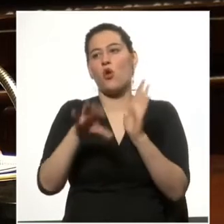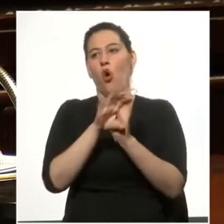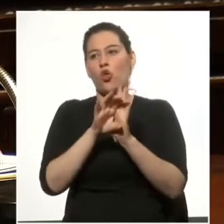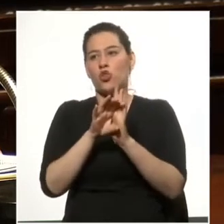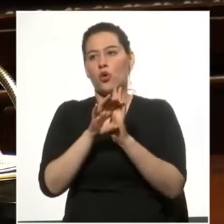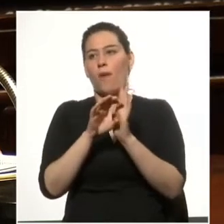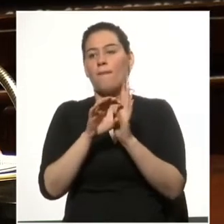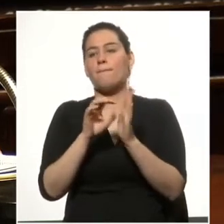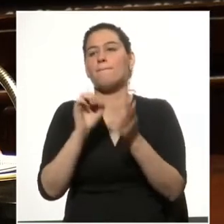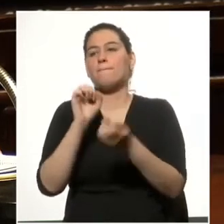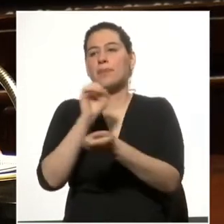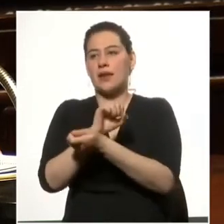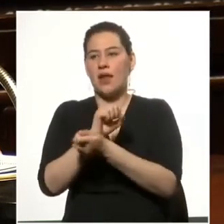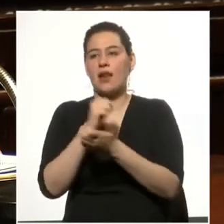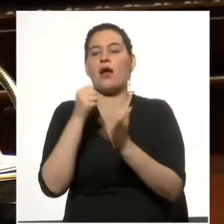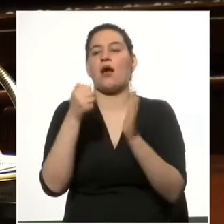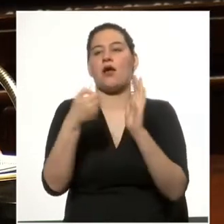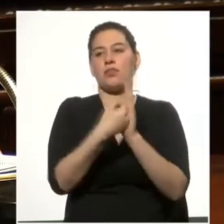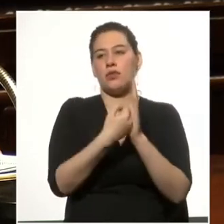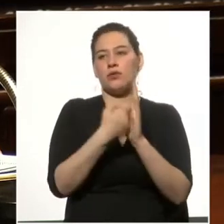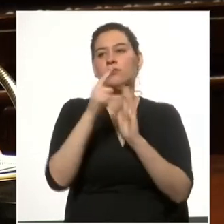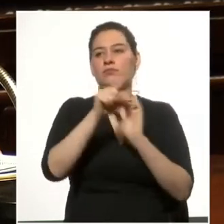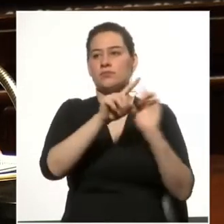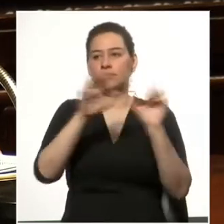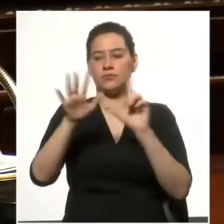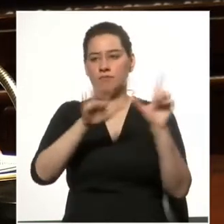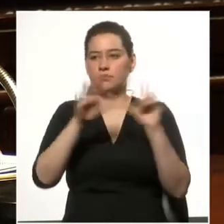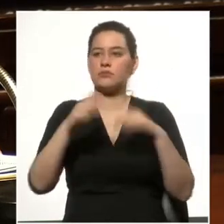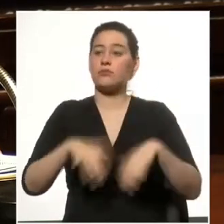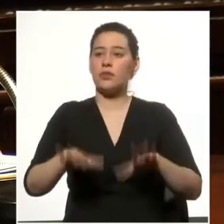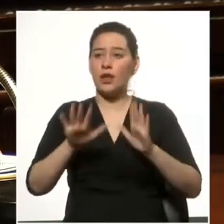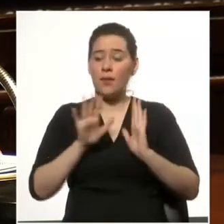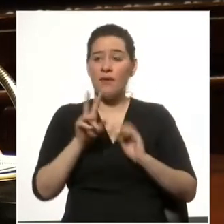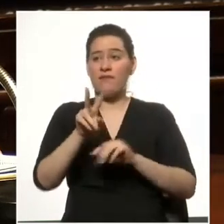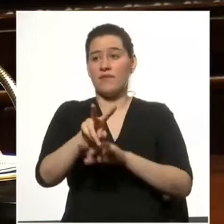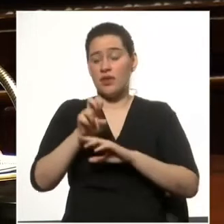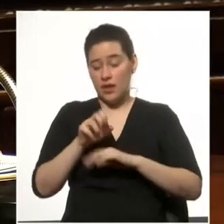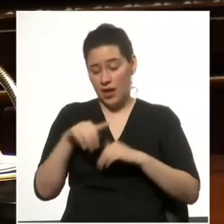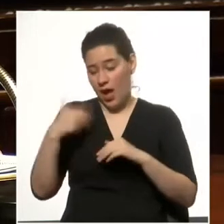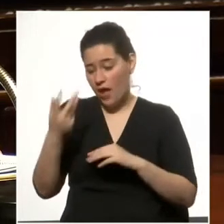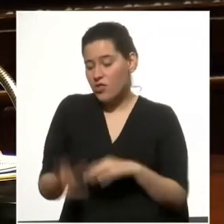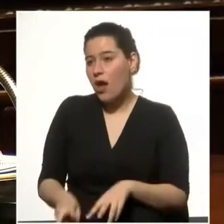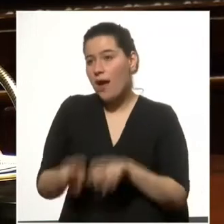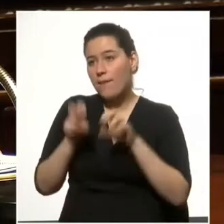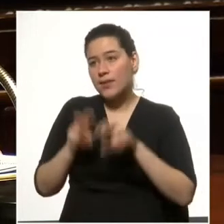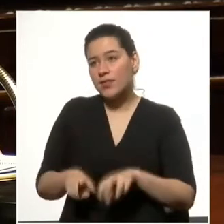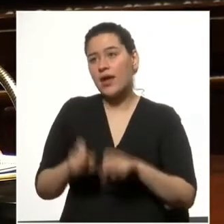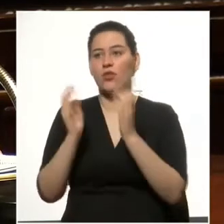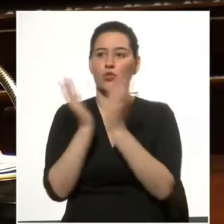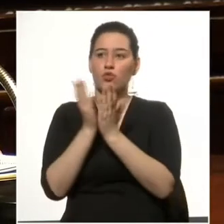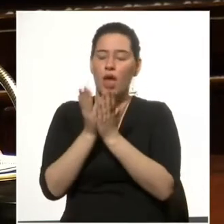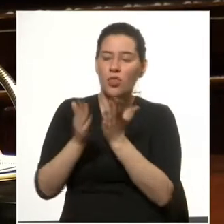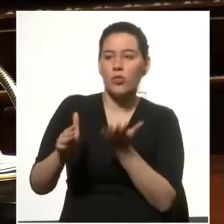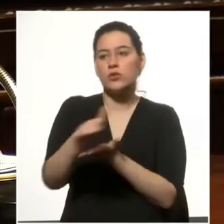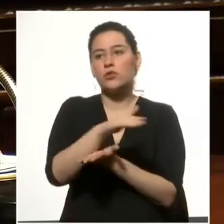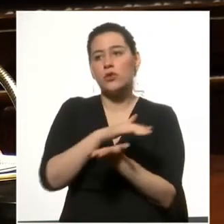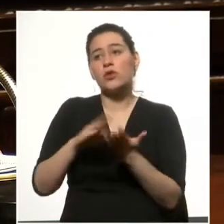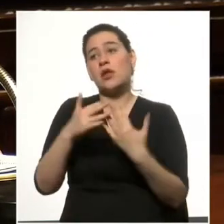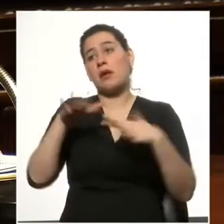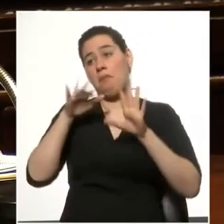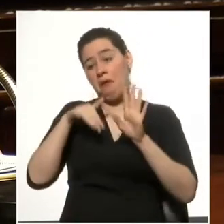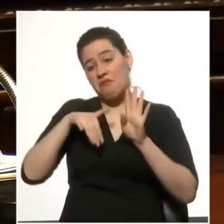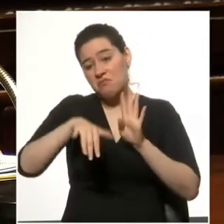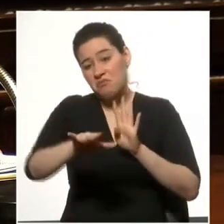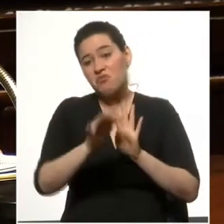Penal en su artículo 177. Quizás la Fiscalía aún esté investigando, estudiando el caso y vaya a